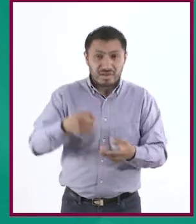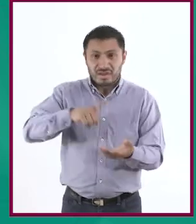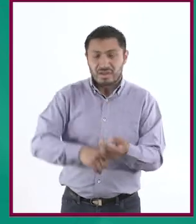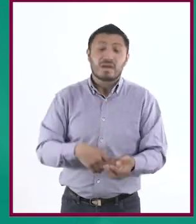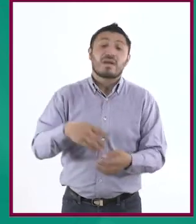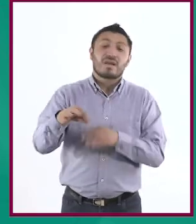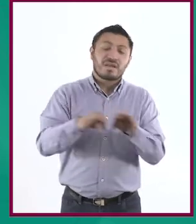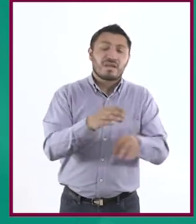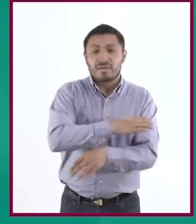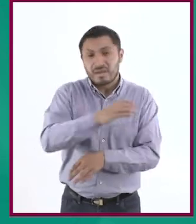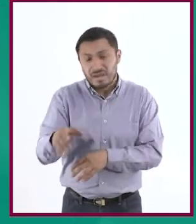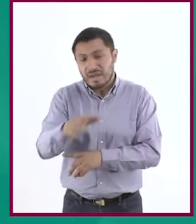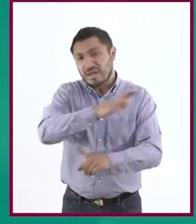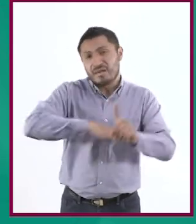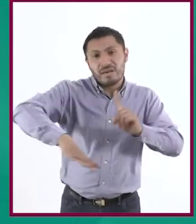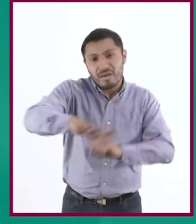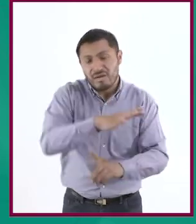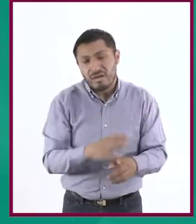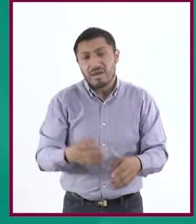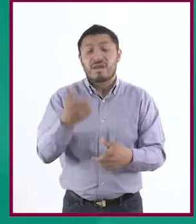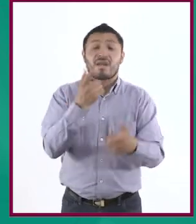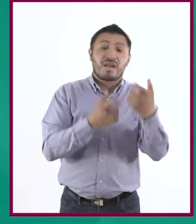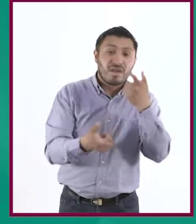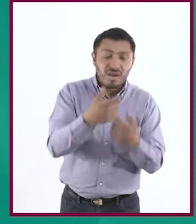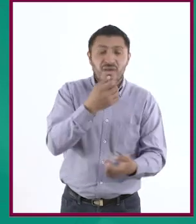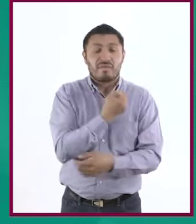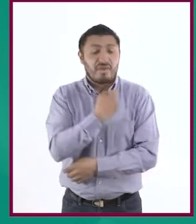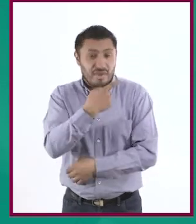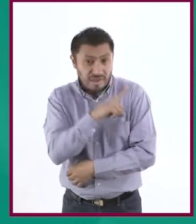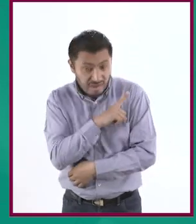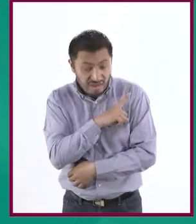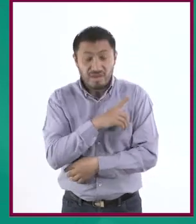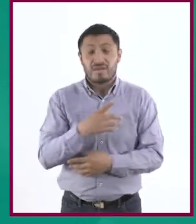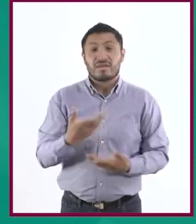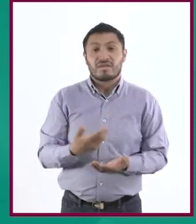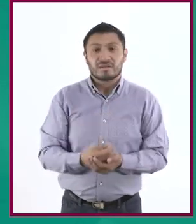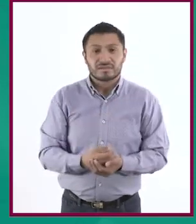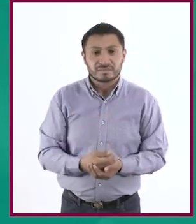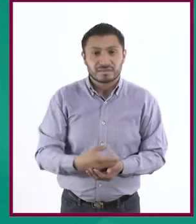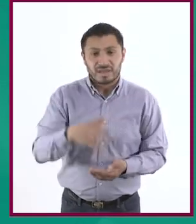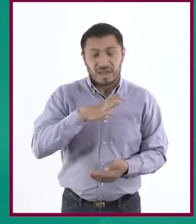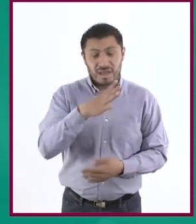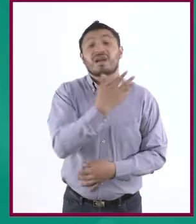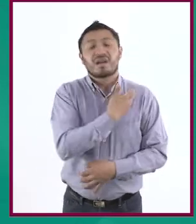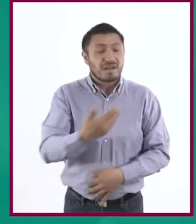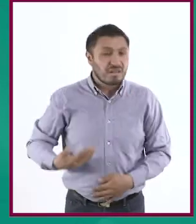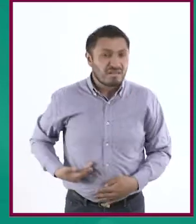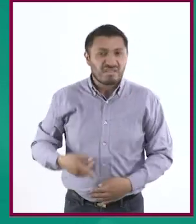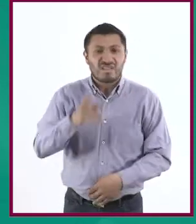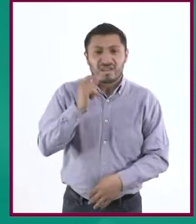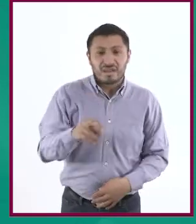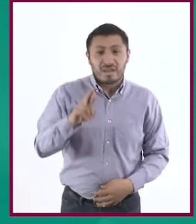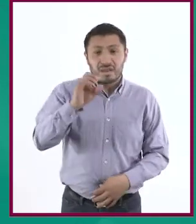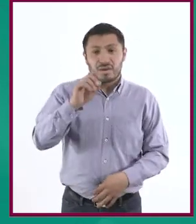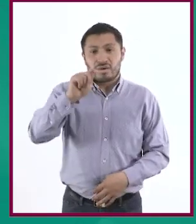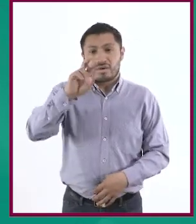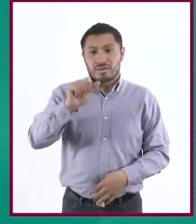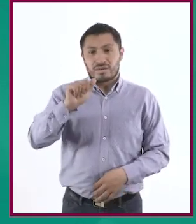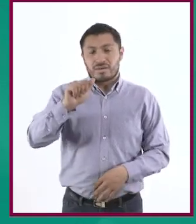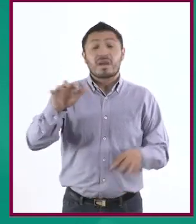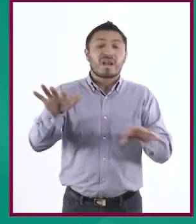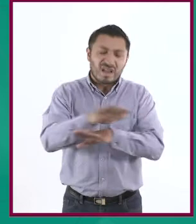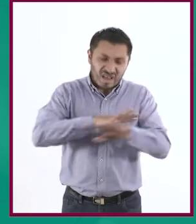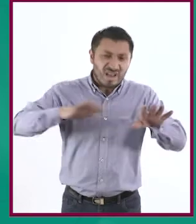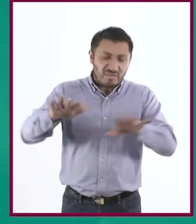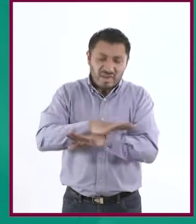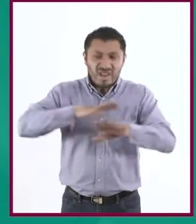de Agricultura, la de Medio Ambiente, la de Economía, la de Salud, tiene una presidencia que es rotativa.